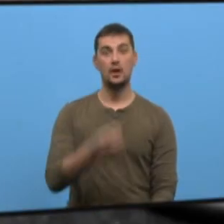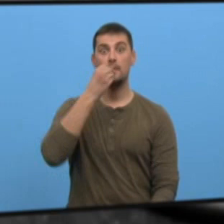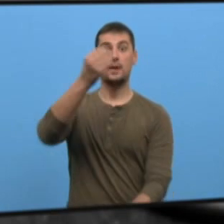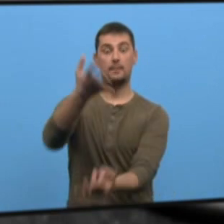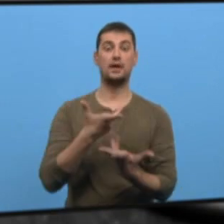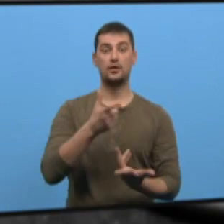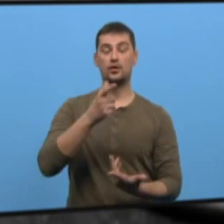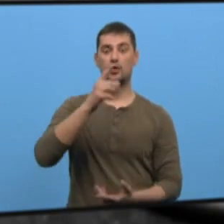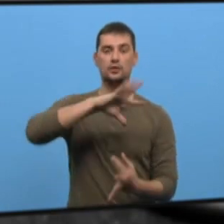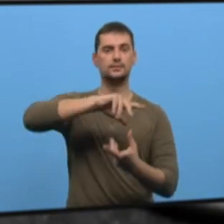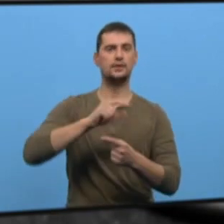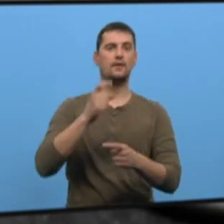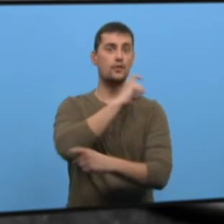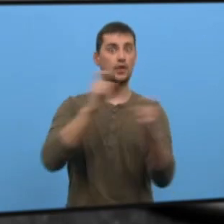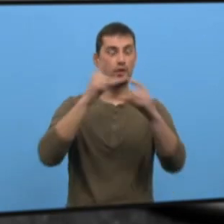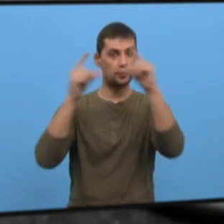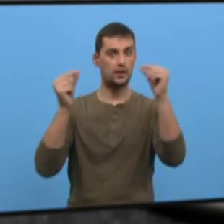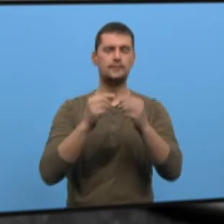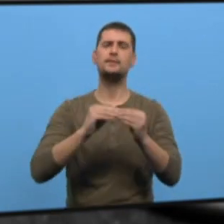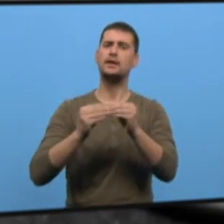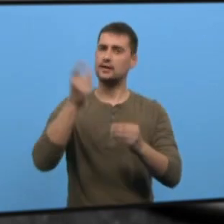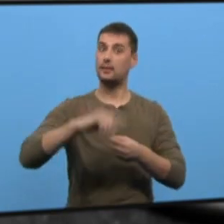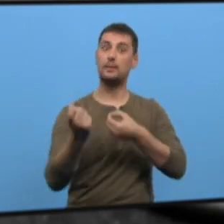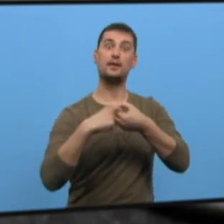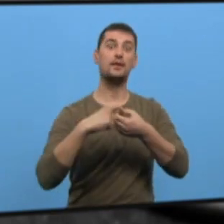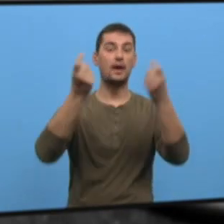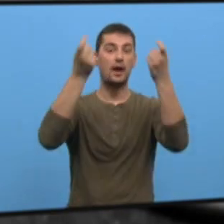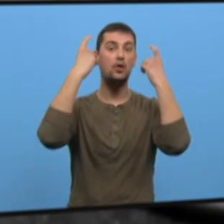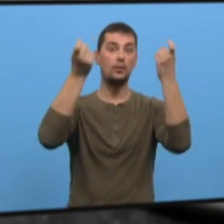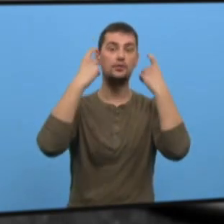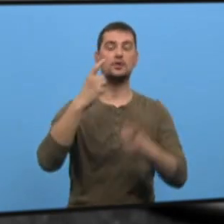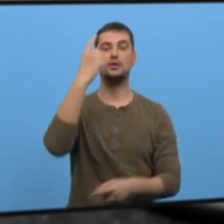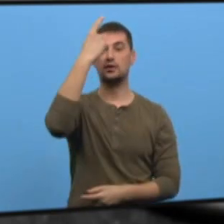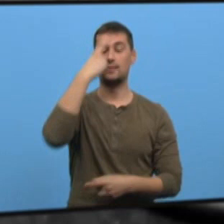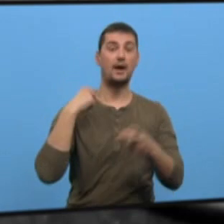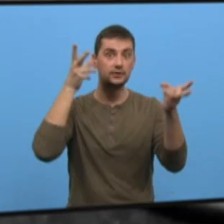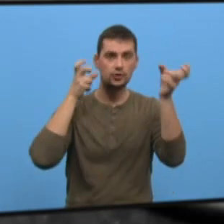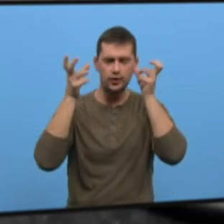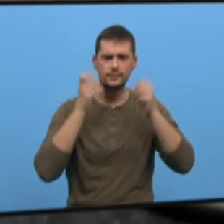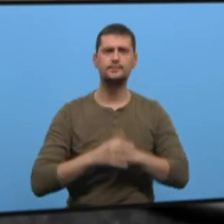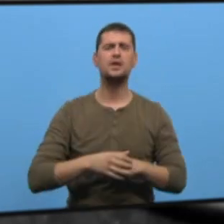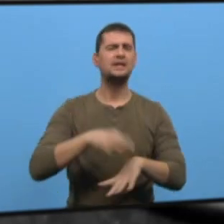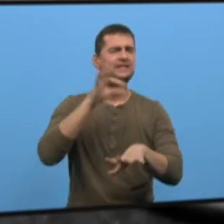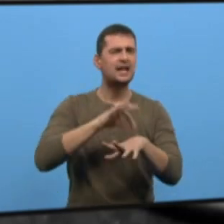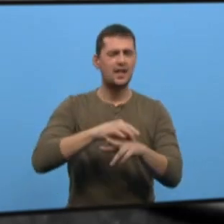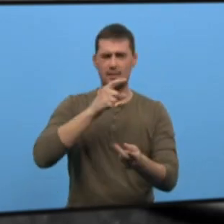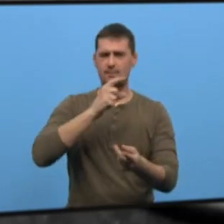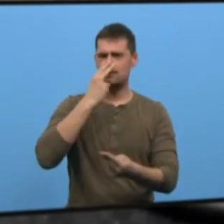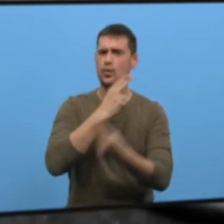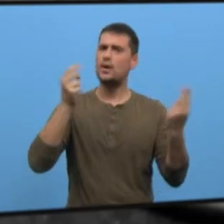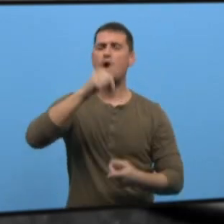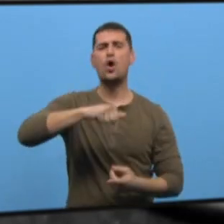benvidos a este espo fundación tic realizado participación de alumos escola de imón a sanid pública